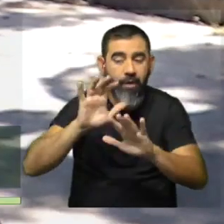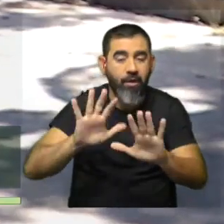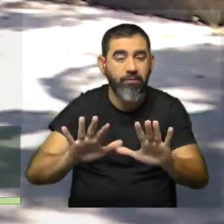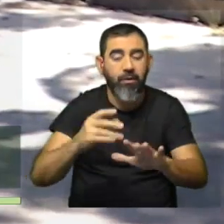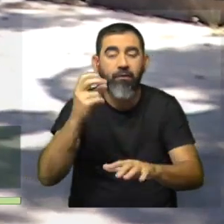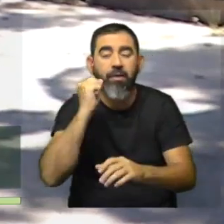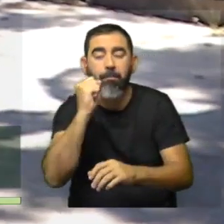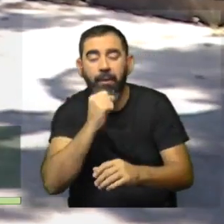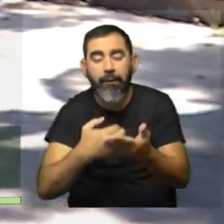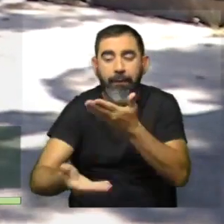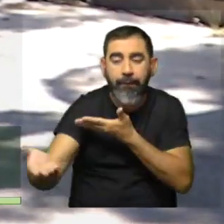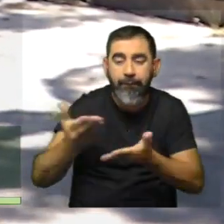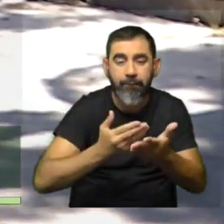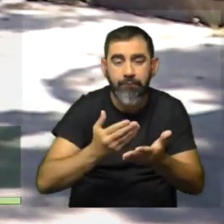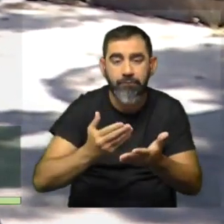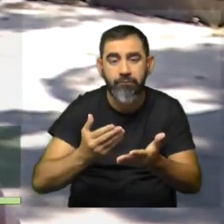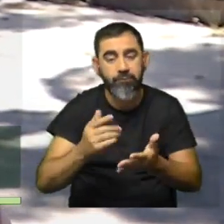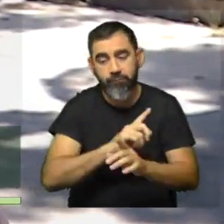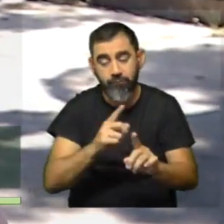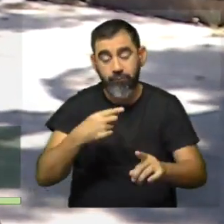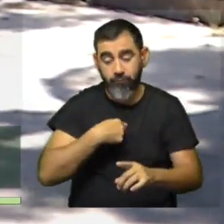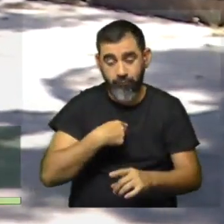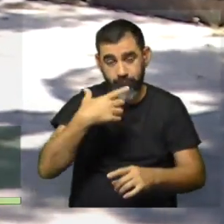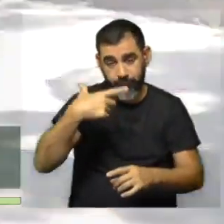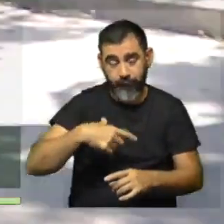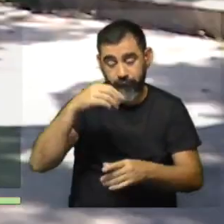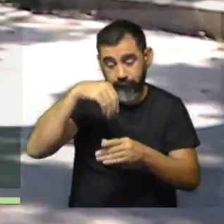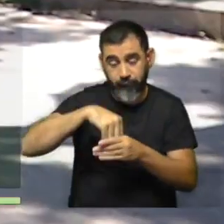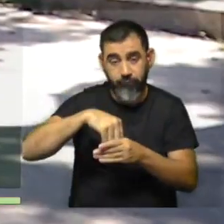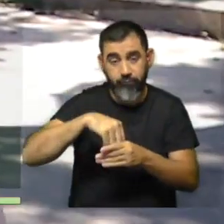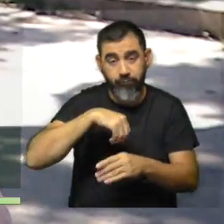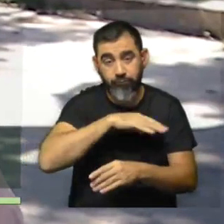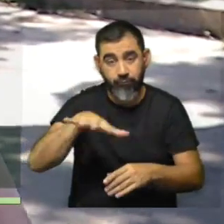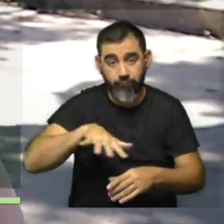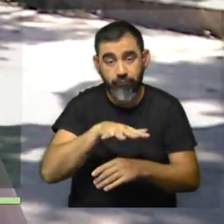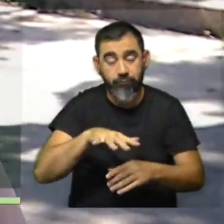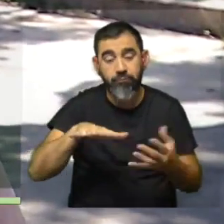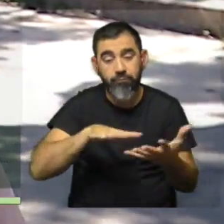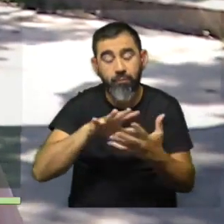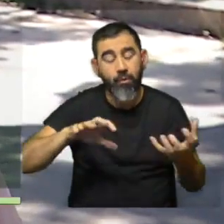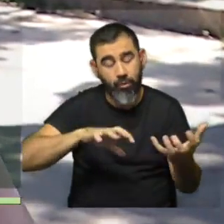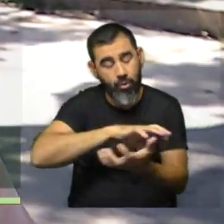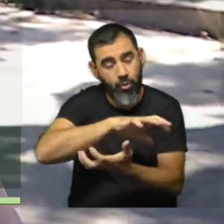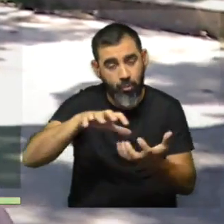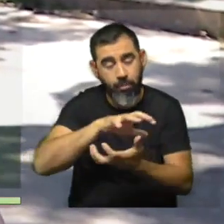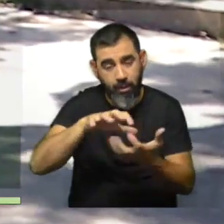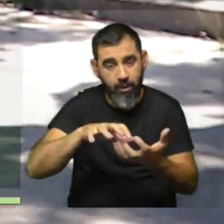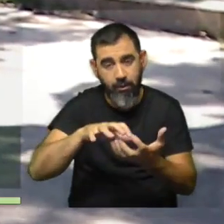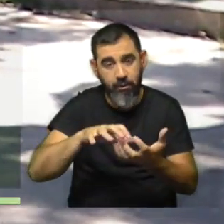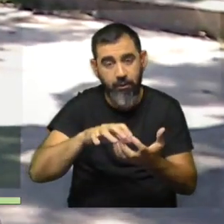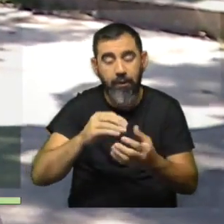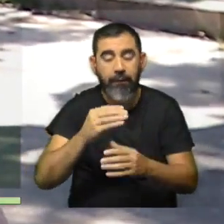por 20 pesos, por esto. No, nosotros somos parte de esto. Y nuestra situación es grave. Que la quieran